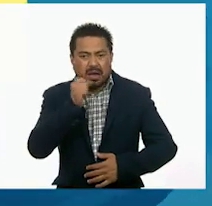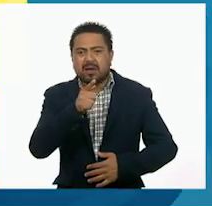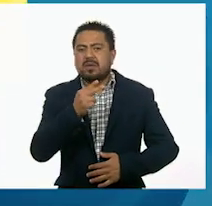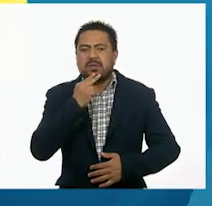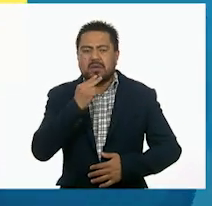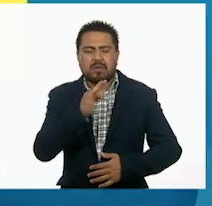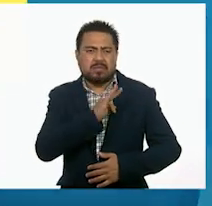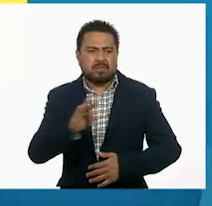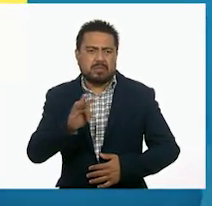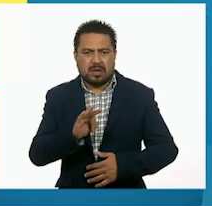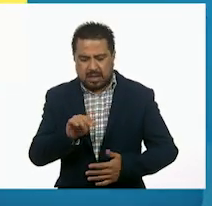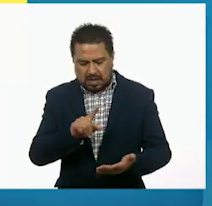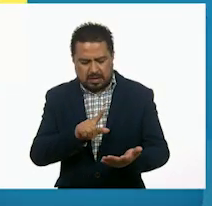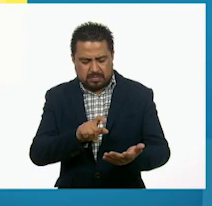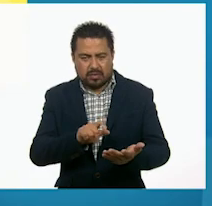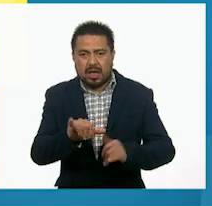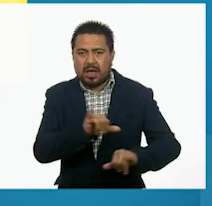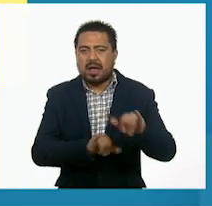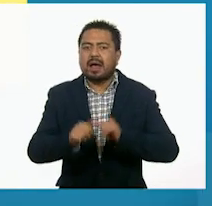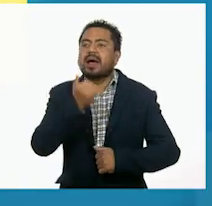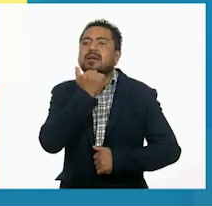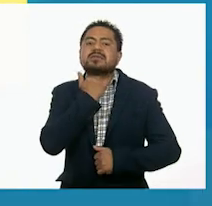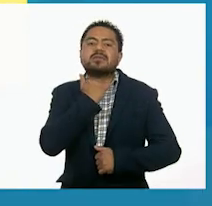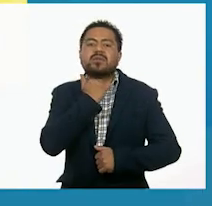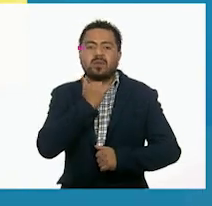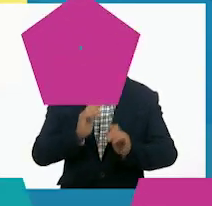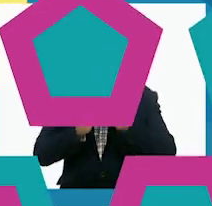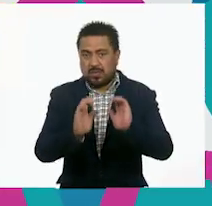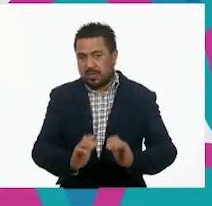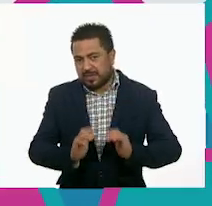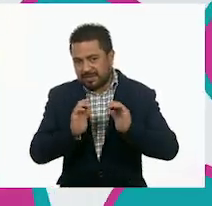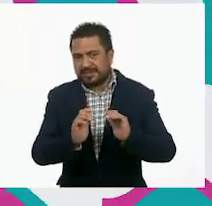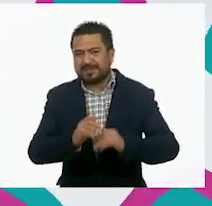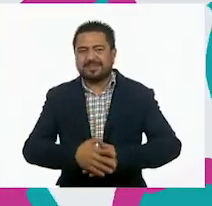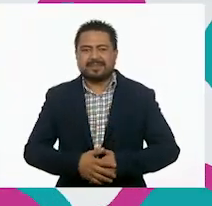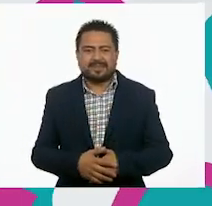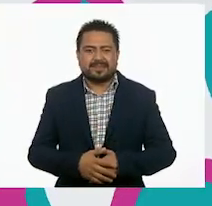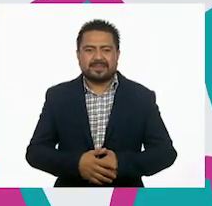usa desinfectantes a base de alcohol. ¡Cuídate!